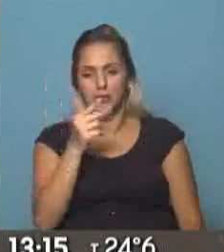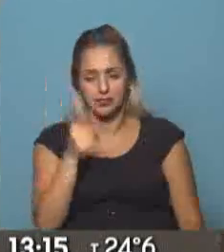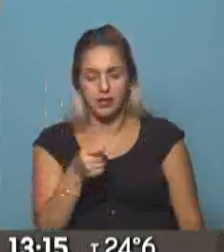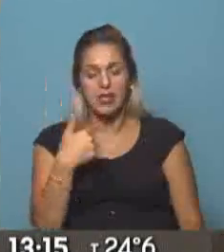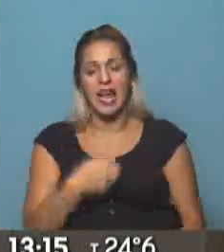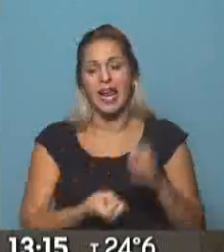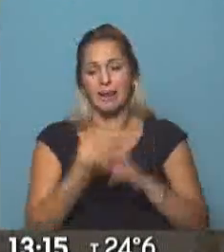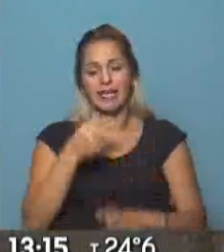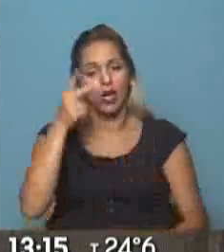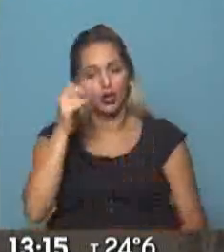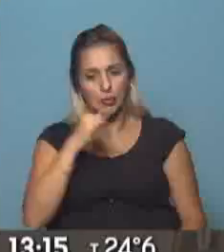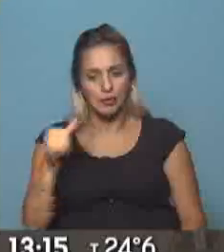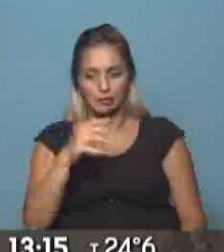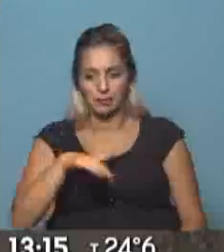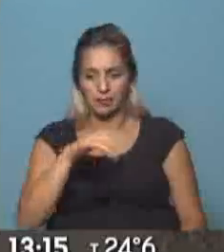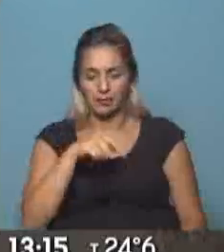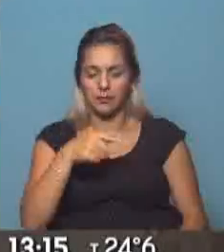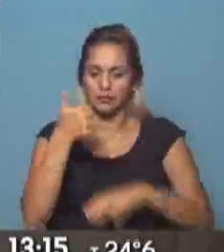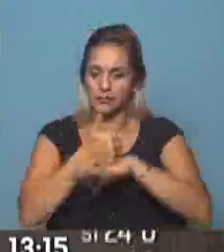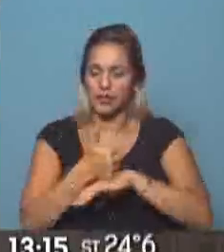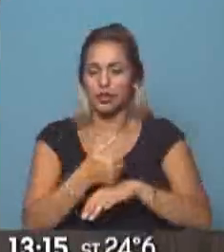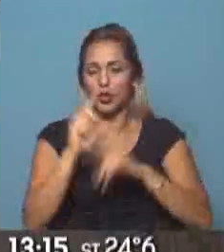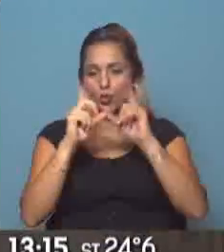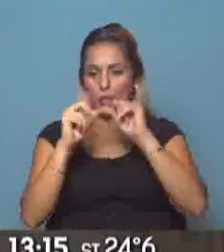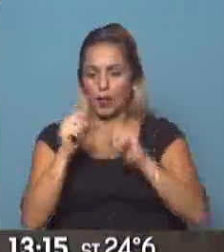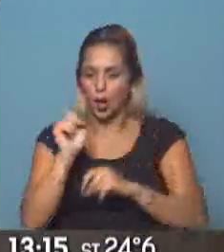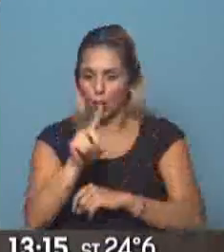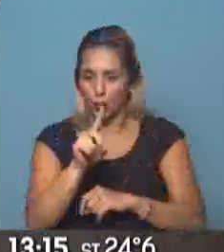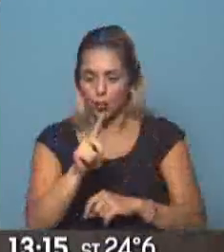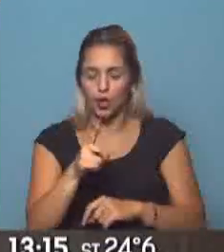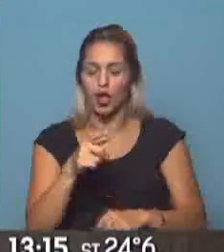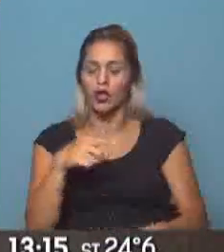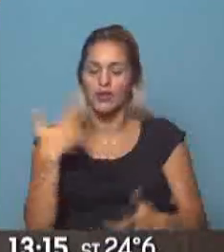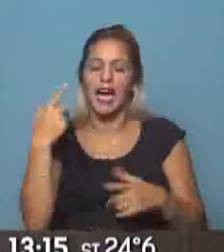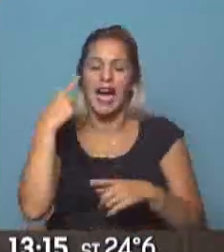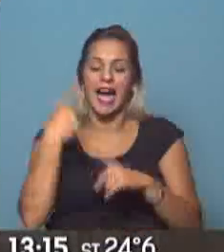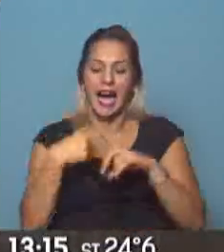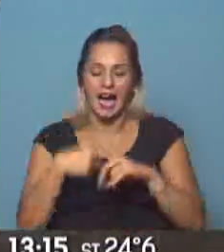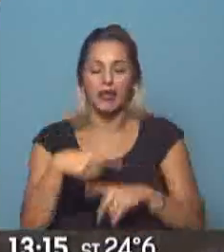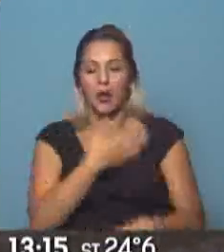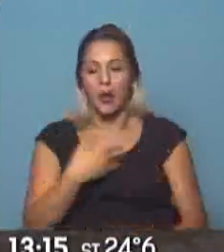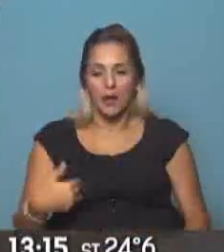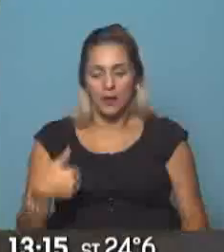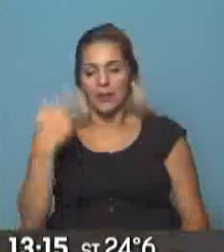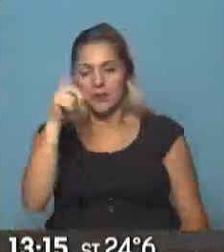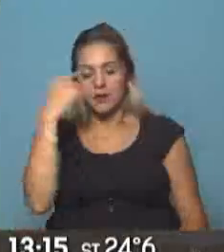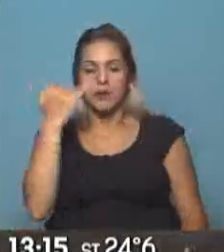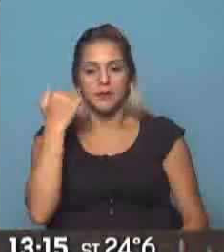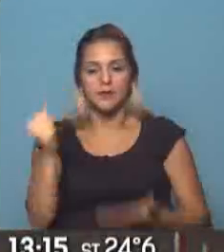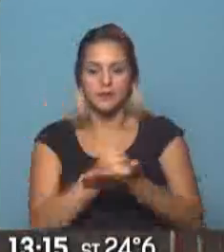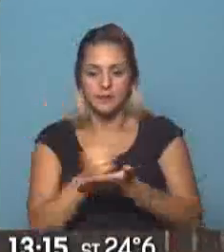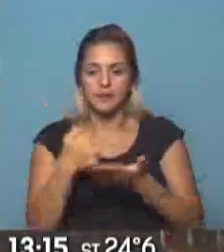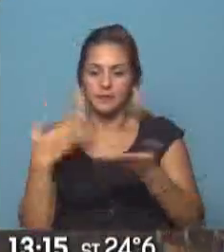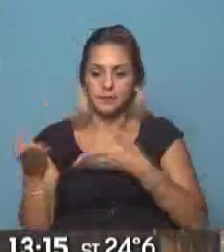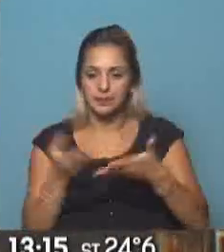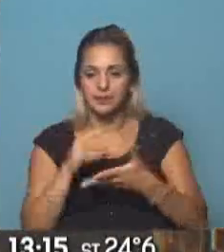la mañana, a las 8:30, en el andén 1 de esa estación, se realizará el acto central. Pero el presidente de la Nación ya ha confirmado que recibirá